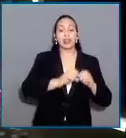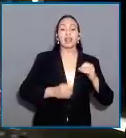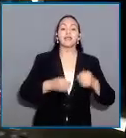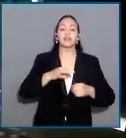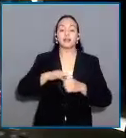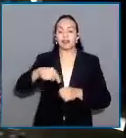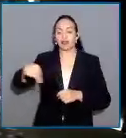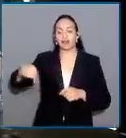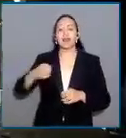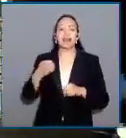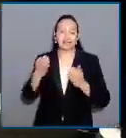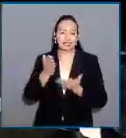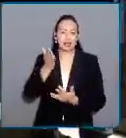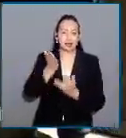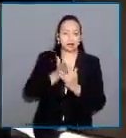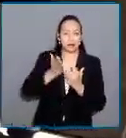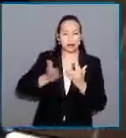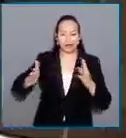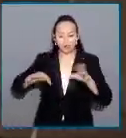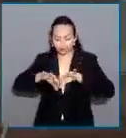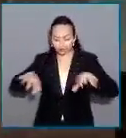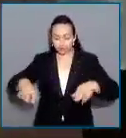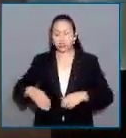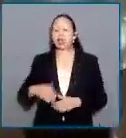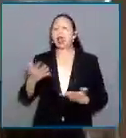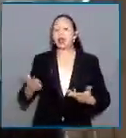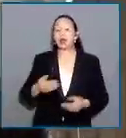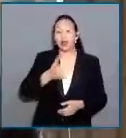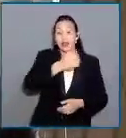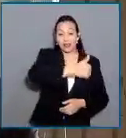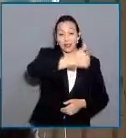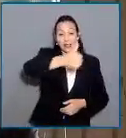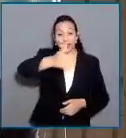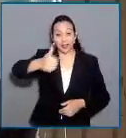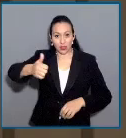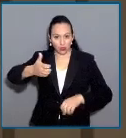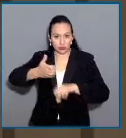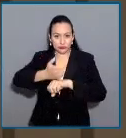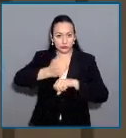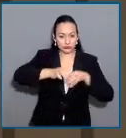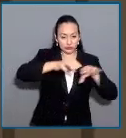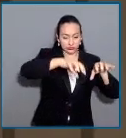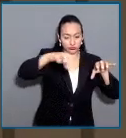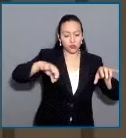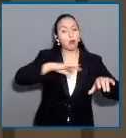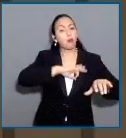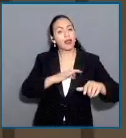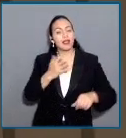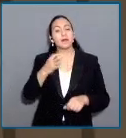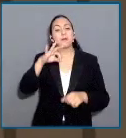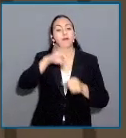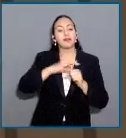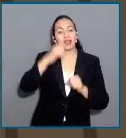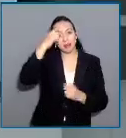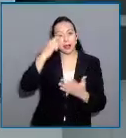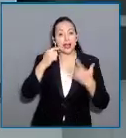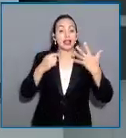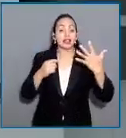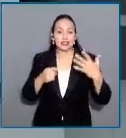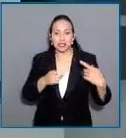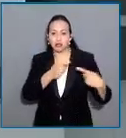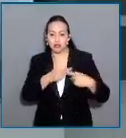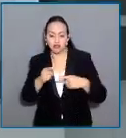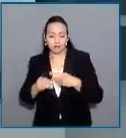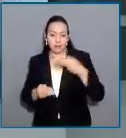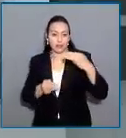explicó, significa que en cada uno de los distritos electorales se podría estar votando por 5 tipos de magistraturas o cargos para jueces